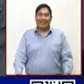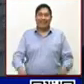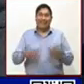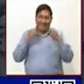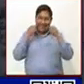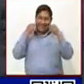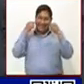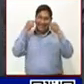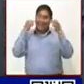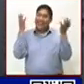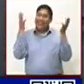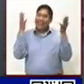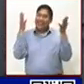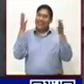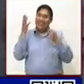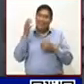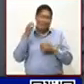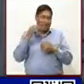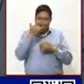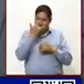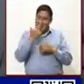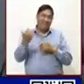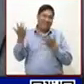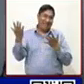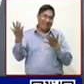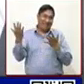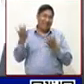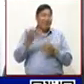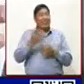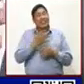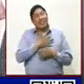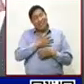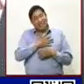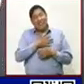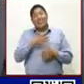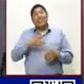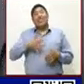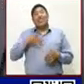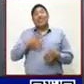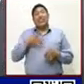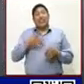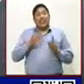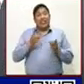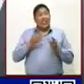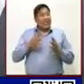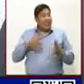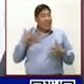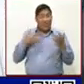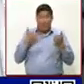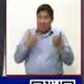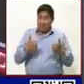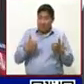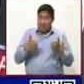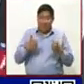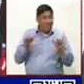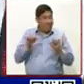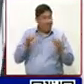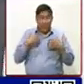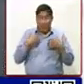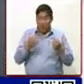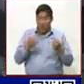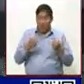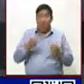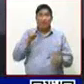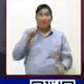Estás sonriendo. Estás guapo, Juan Manuel. Al final, a veces uno es sentimiento, sentirse así feliz, bien, eso cura también, ¿no ves?